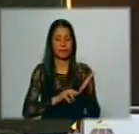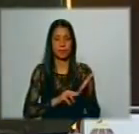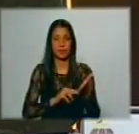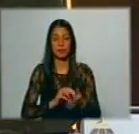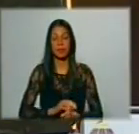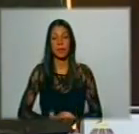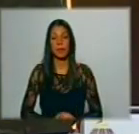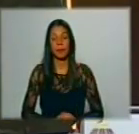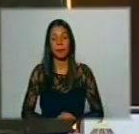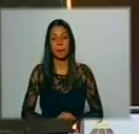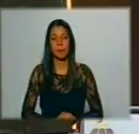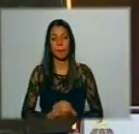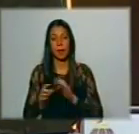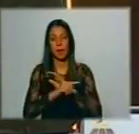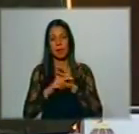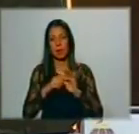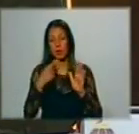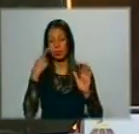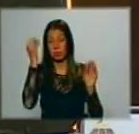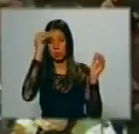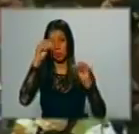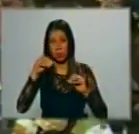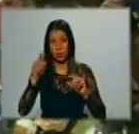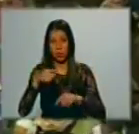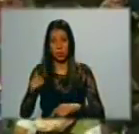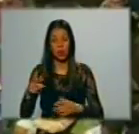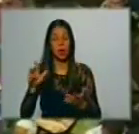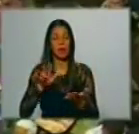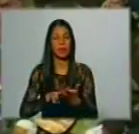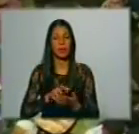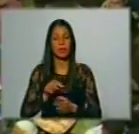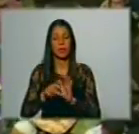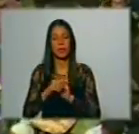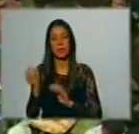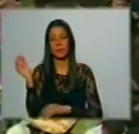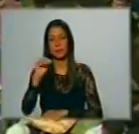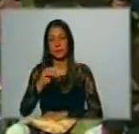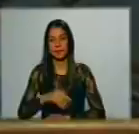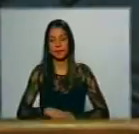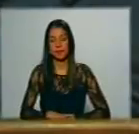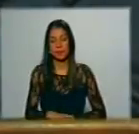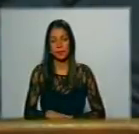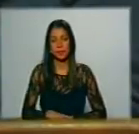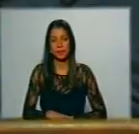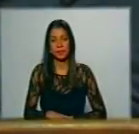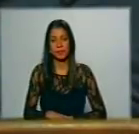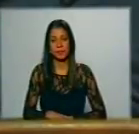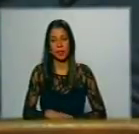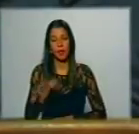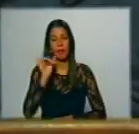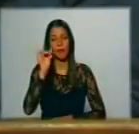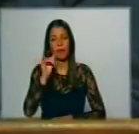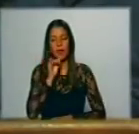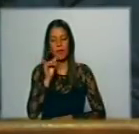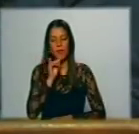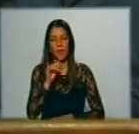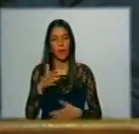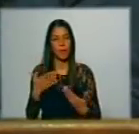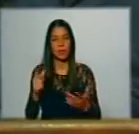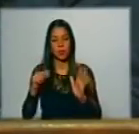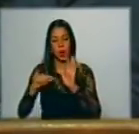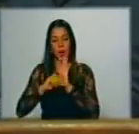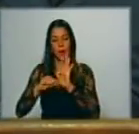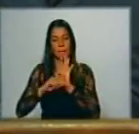En consideración el artículo leído, aprobado. Siguiente artículo. Fuentes de información para los precios